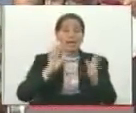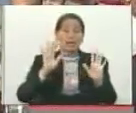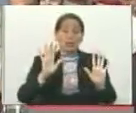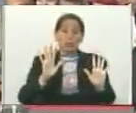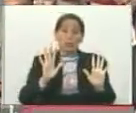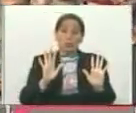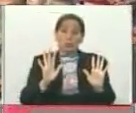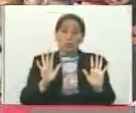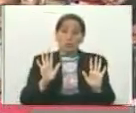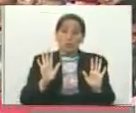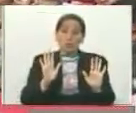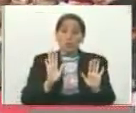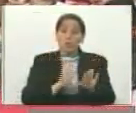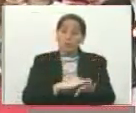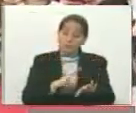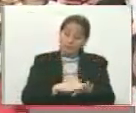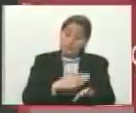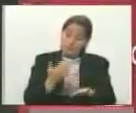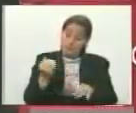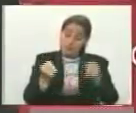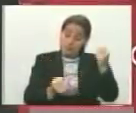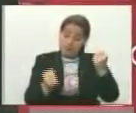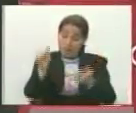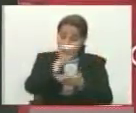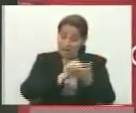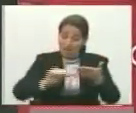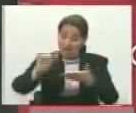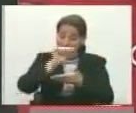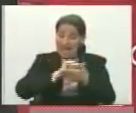No, hay que lavarlo completamente.